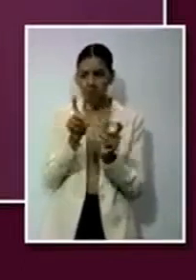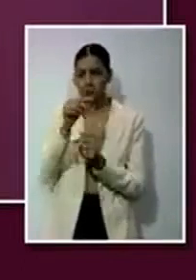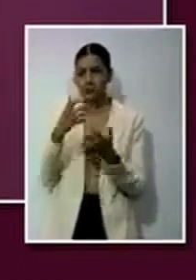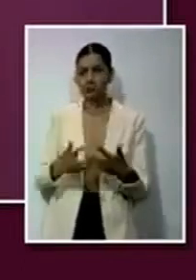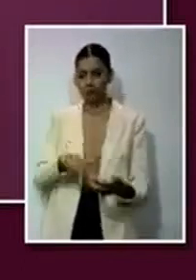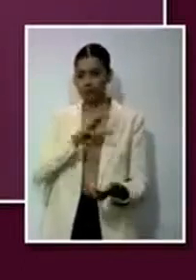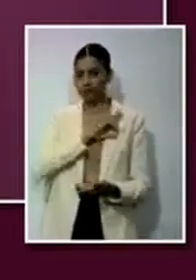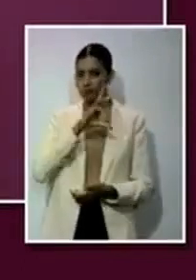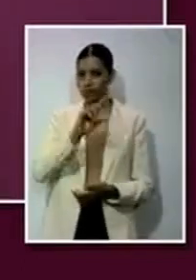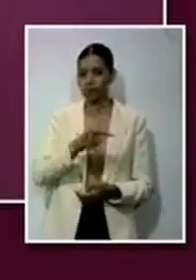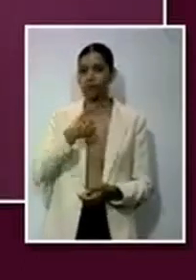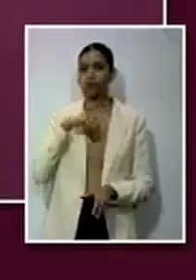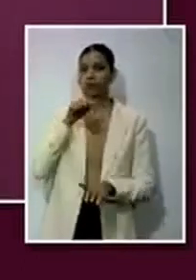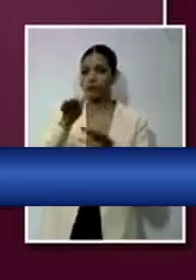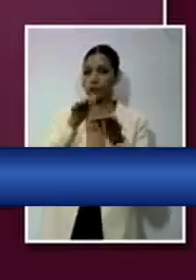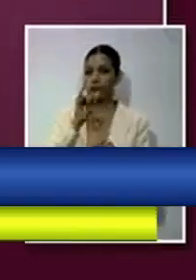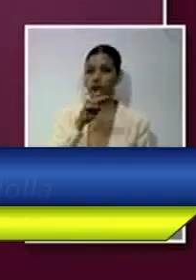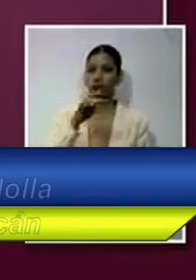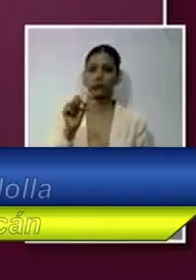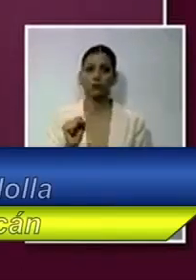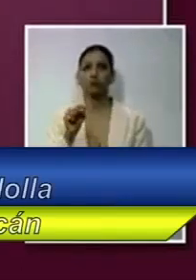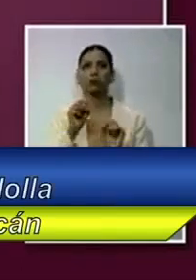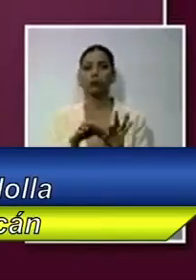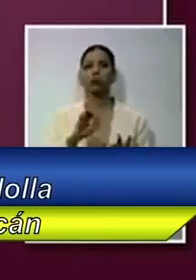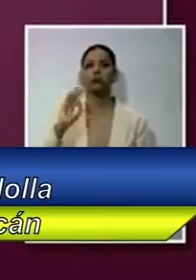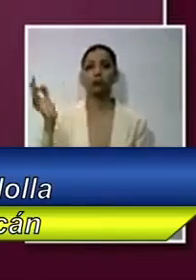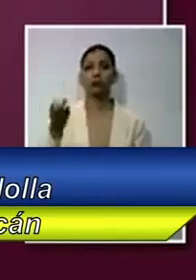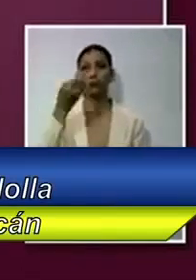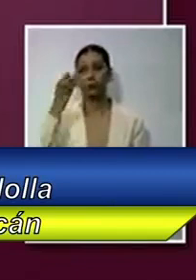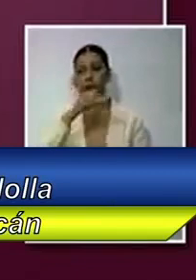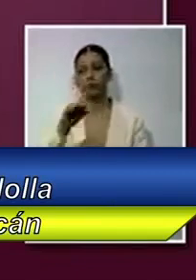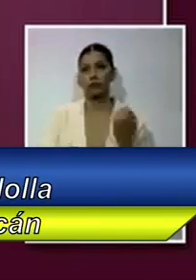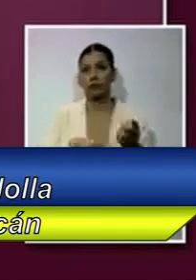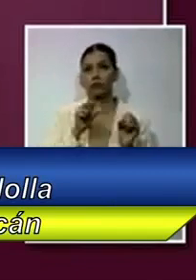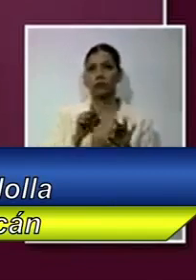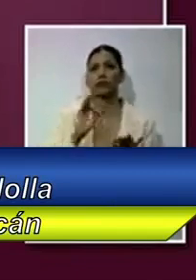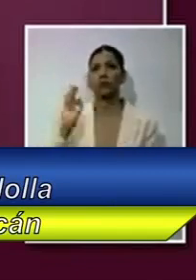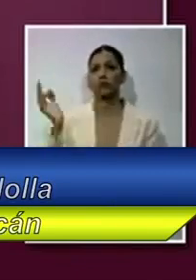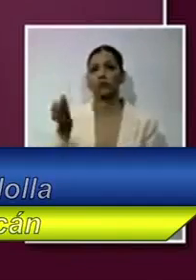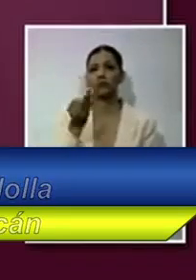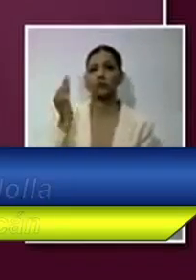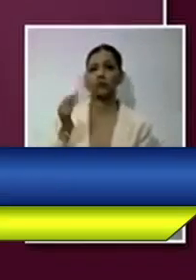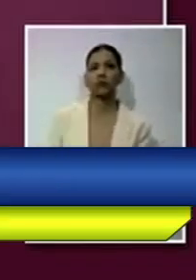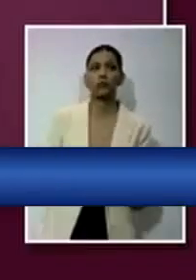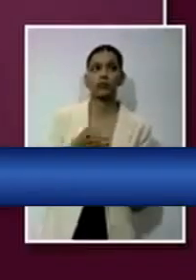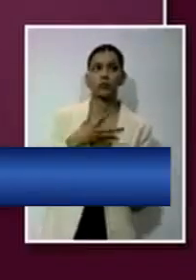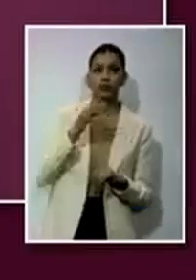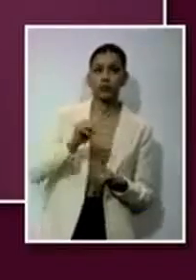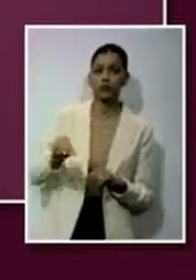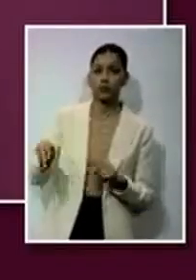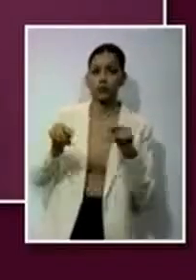llamaría al IMSS, a las oficinas federales, a todas las oficinas federales que están en